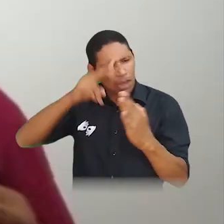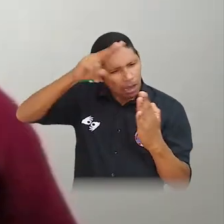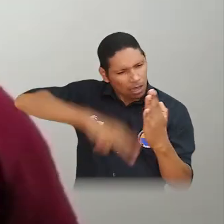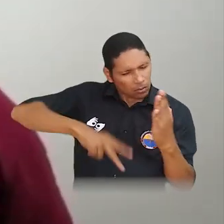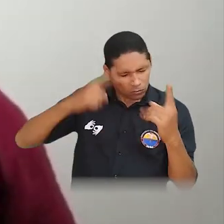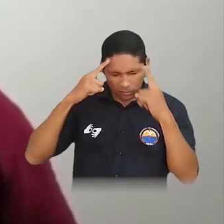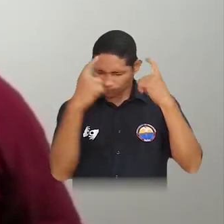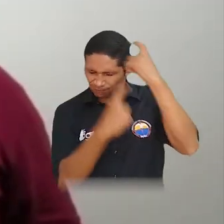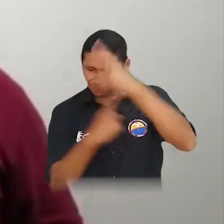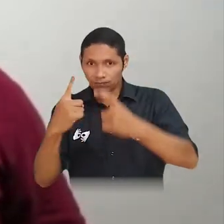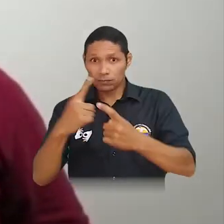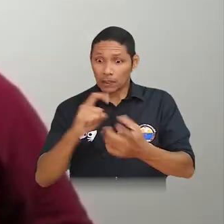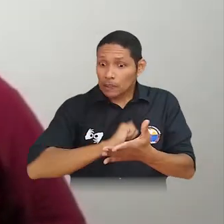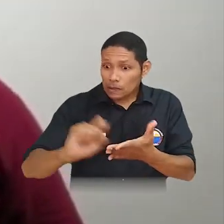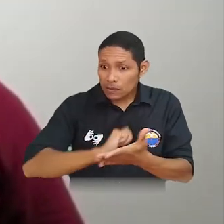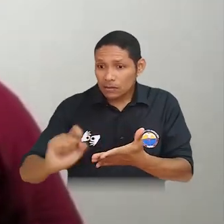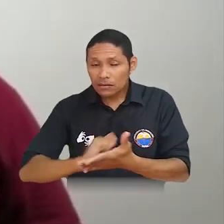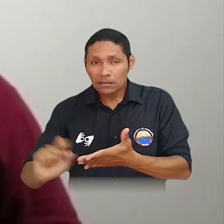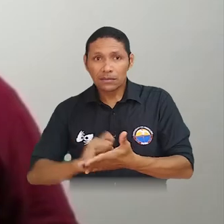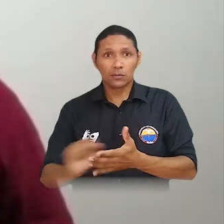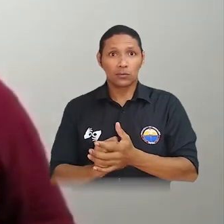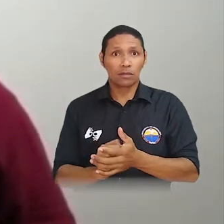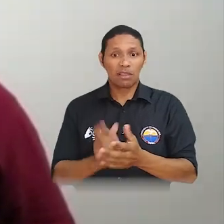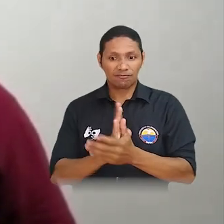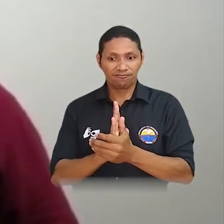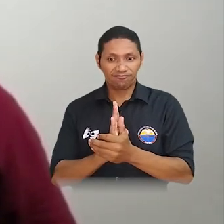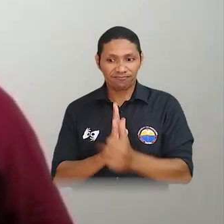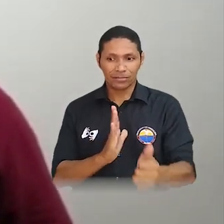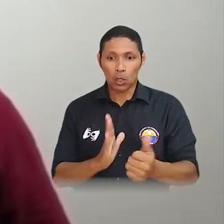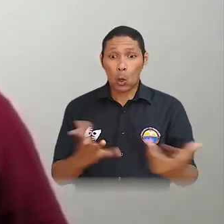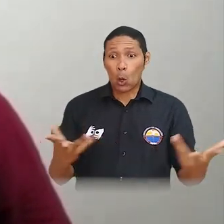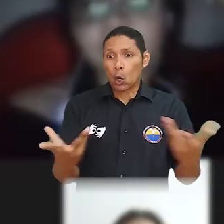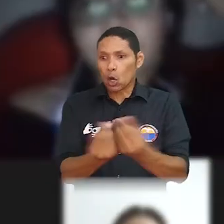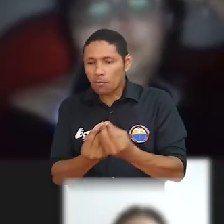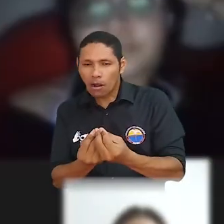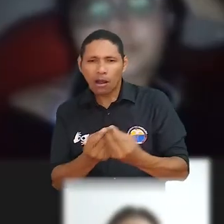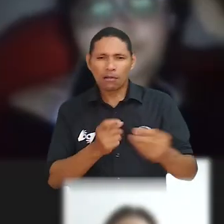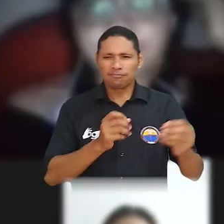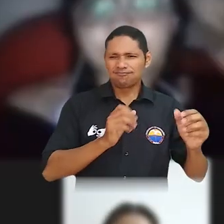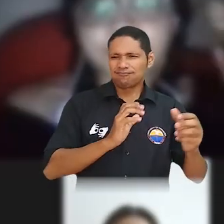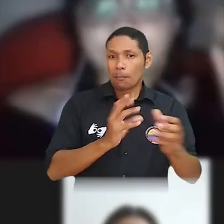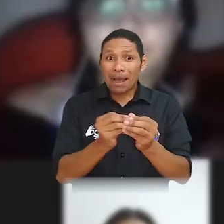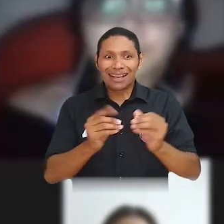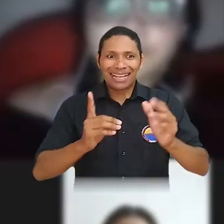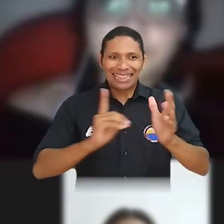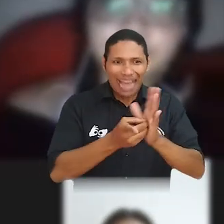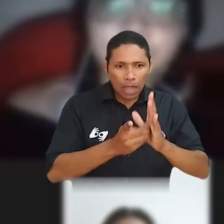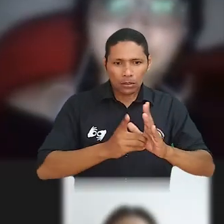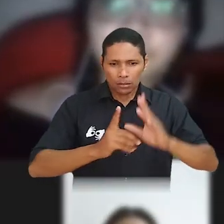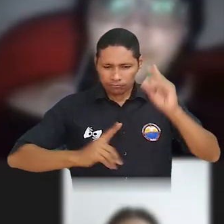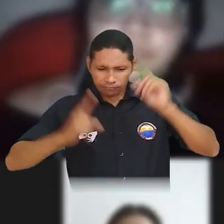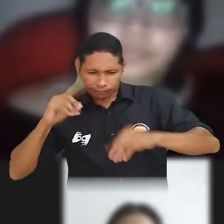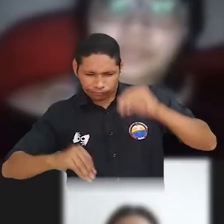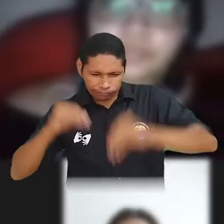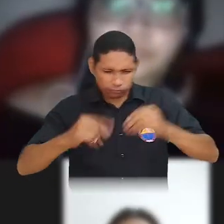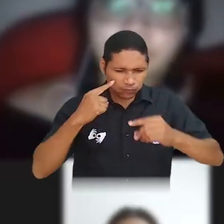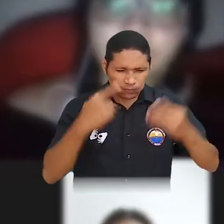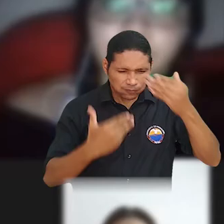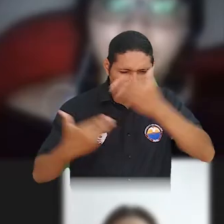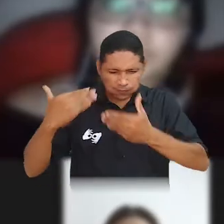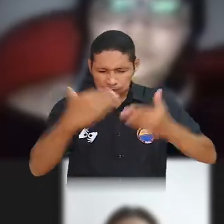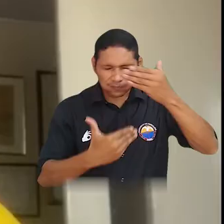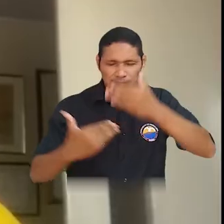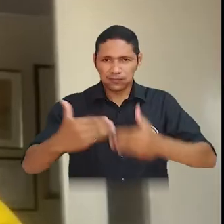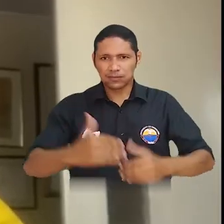como lectura crítica, escritura, además de eso manejo de grupo y análisis de datos para representantes. Por